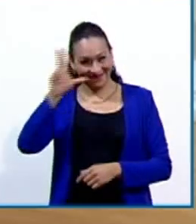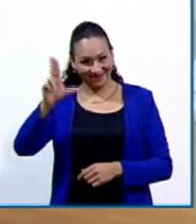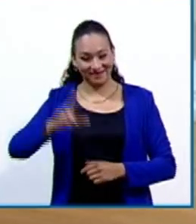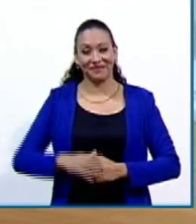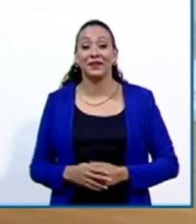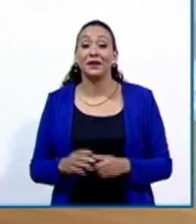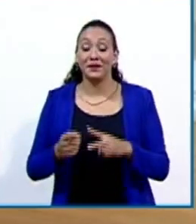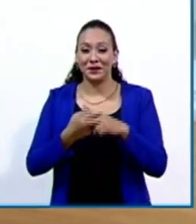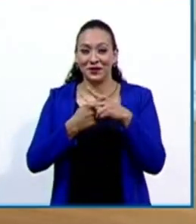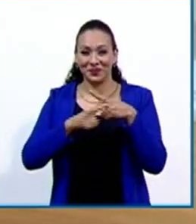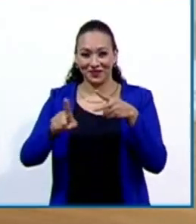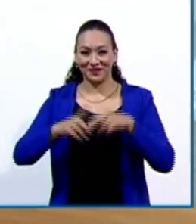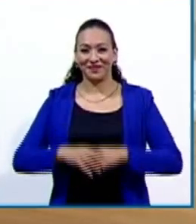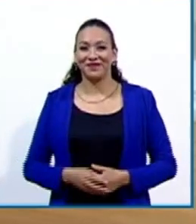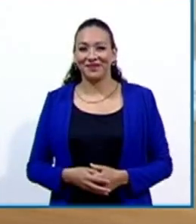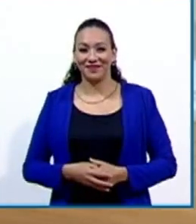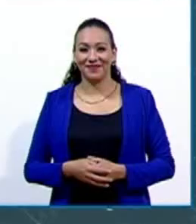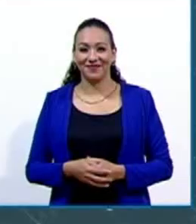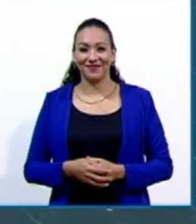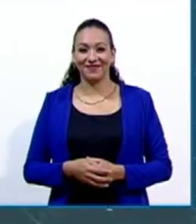mexicana. Comenzamos.